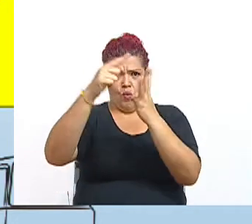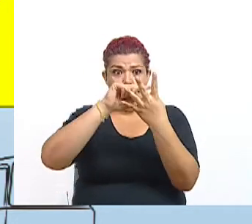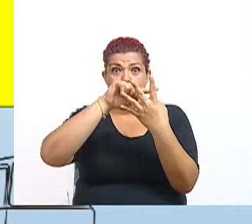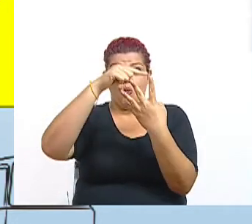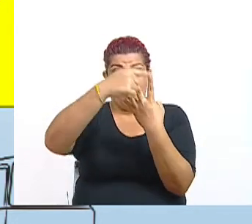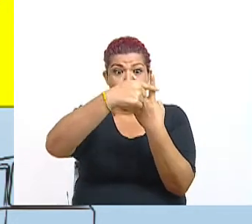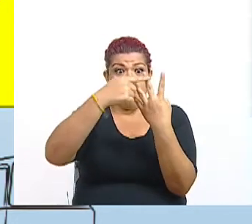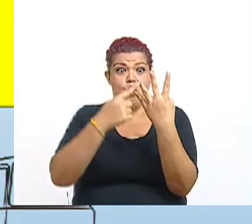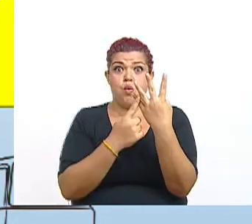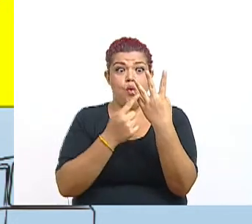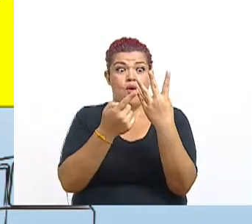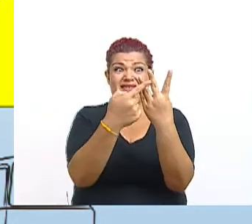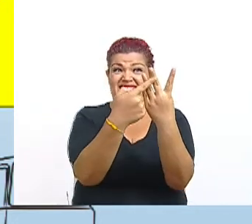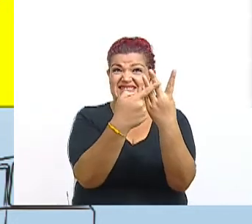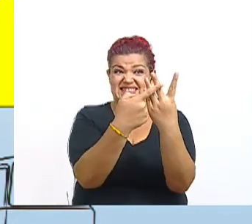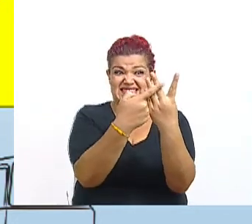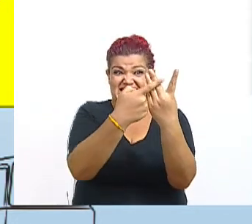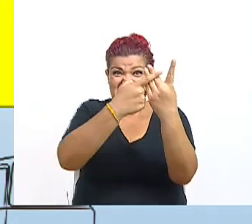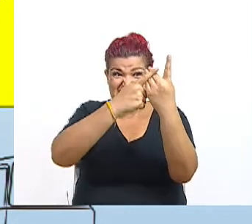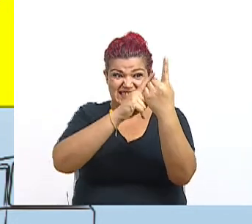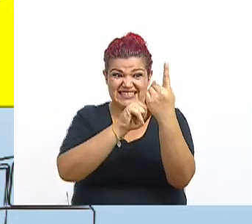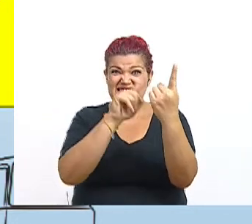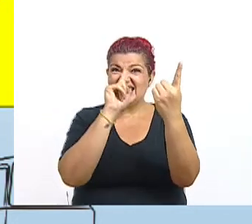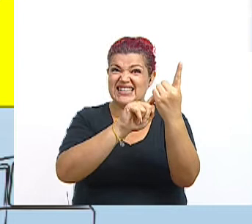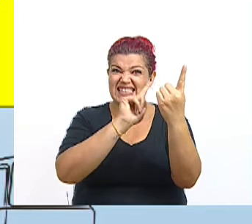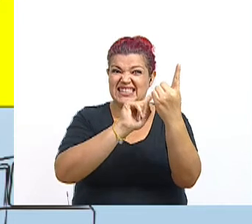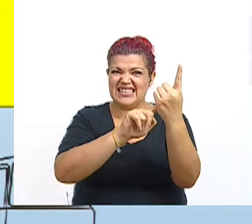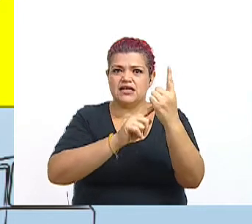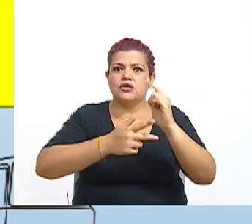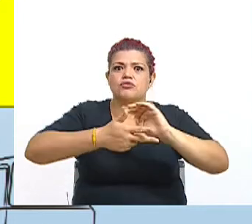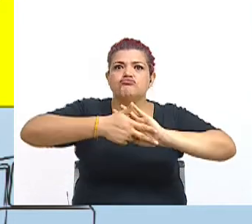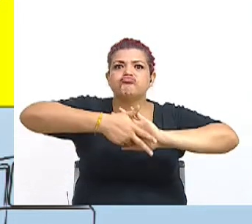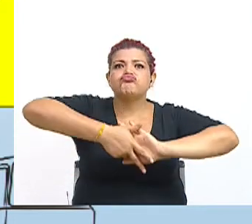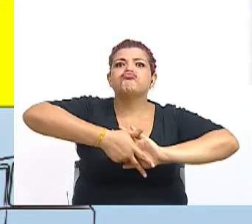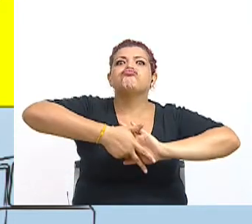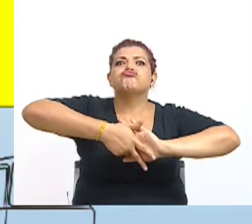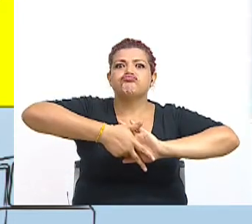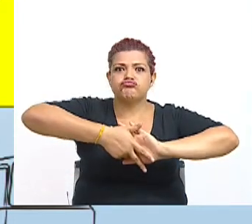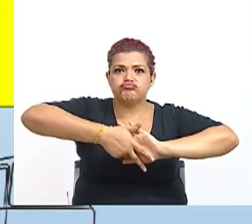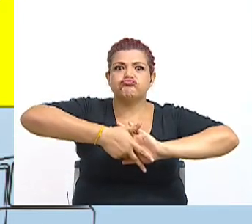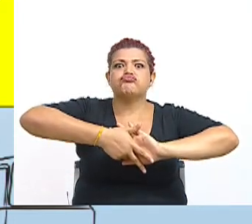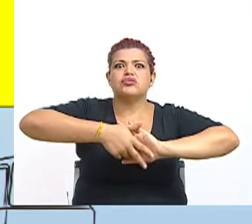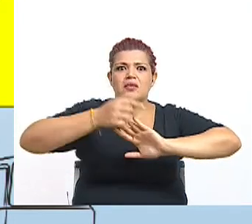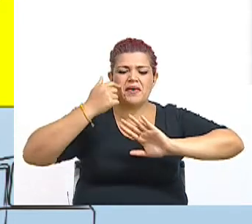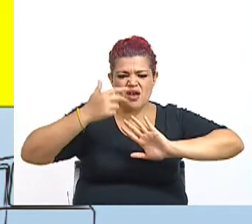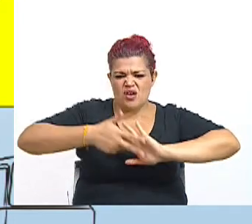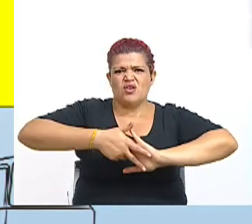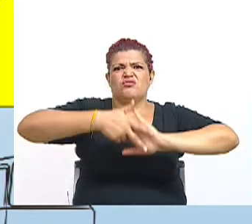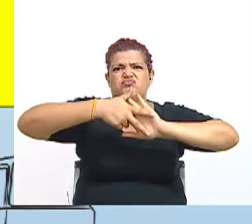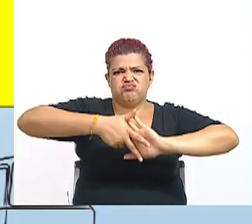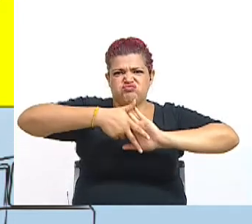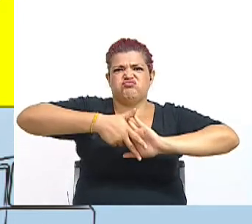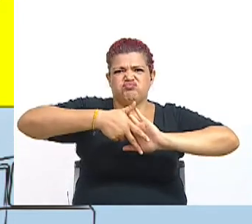producción de energía proviene precisamente de combustibles fósiles. Combustibles